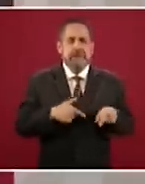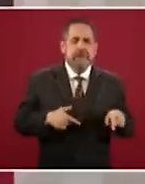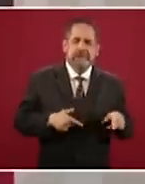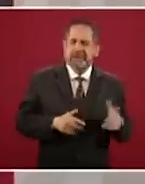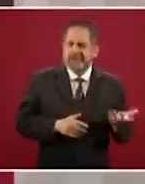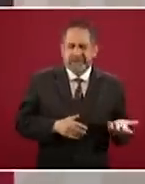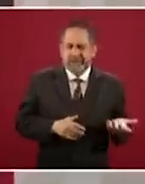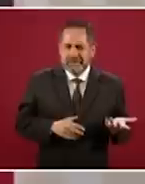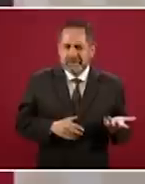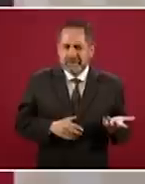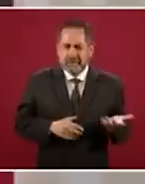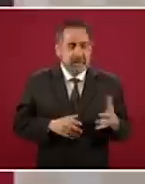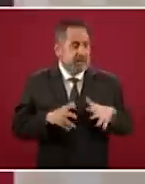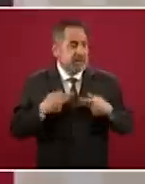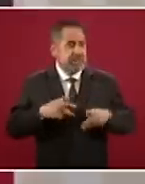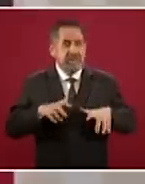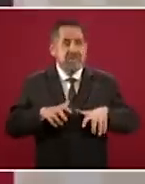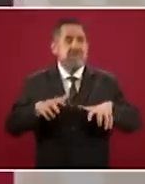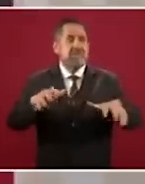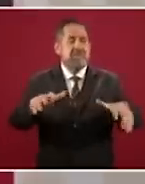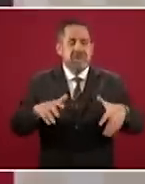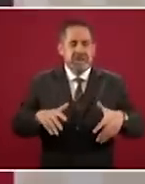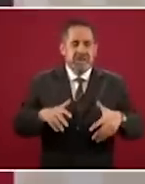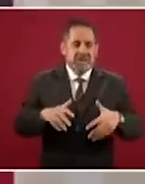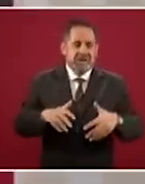que haya malestar social.